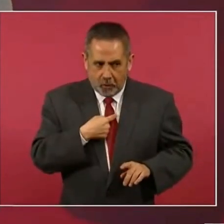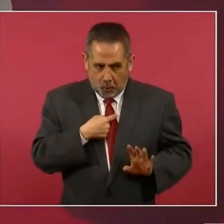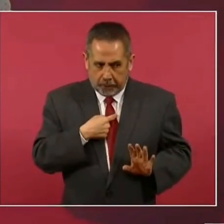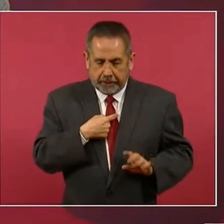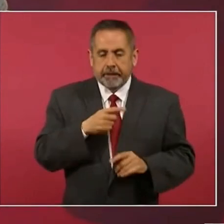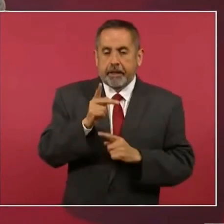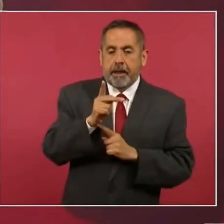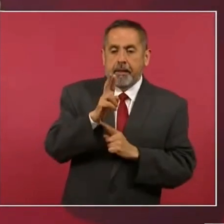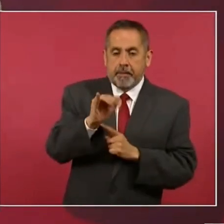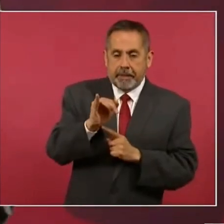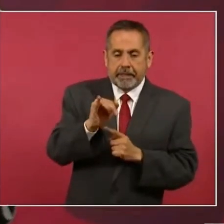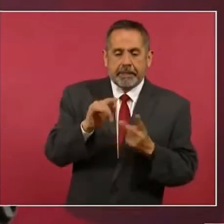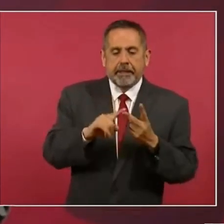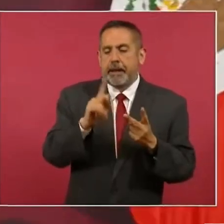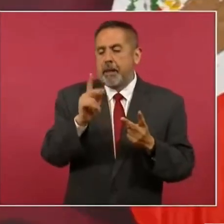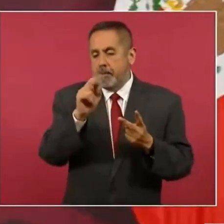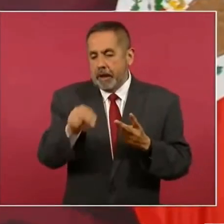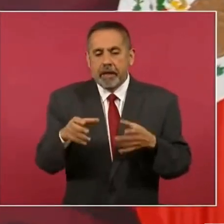PRI-PAN por la reforma energética.